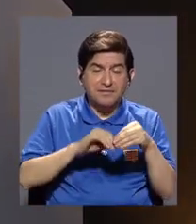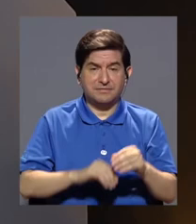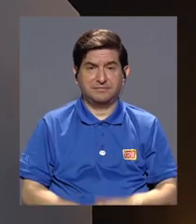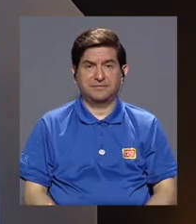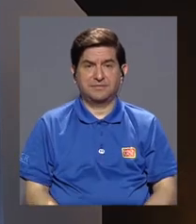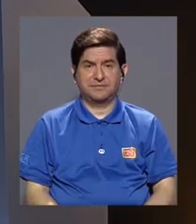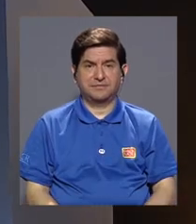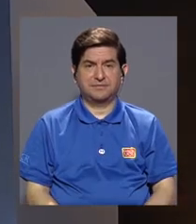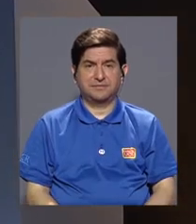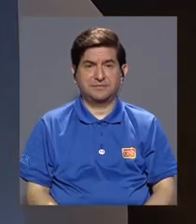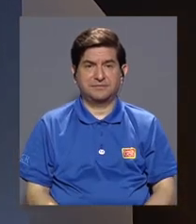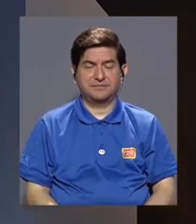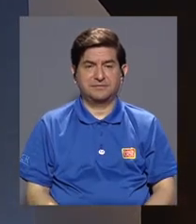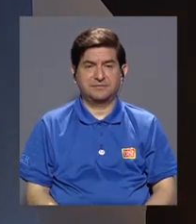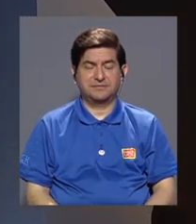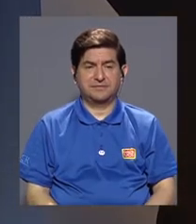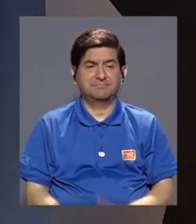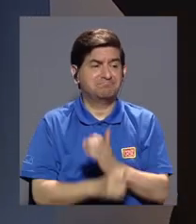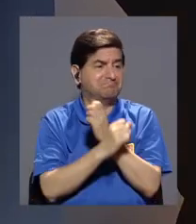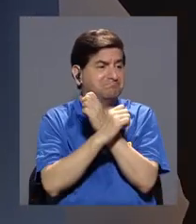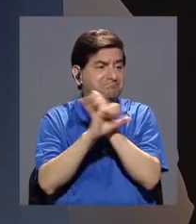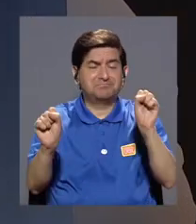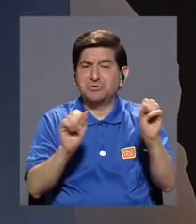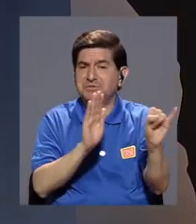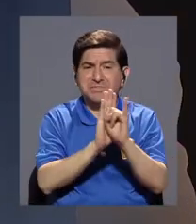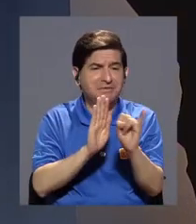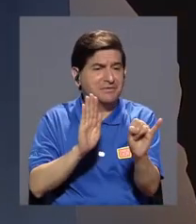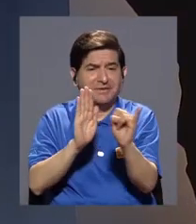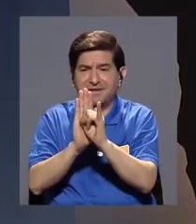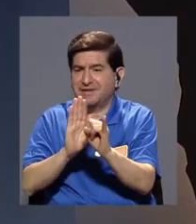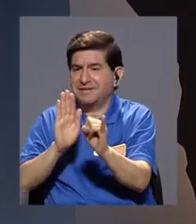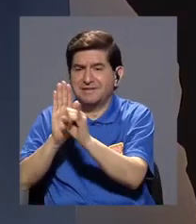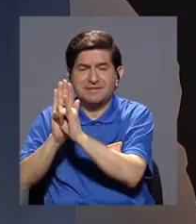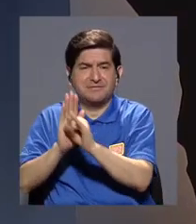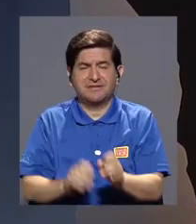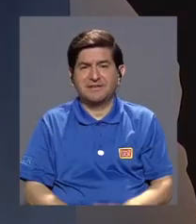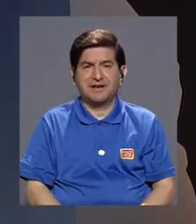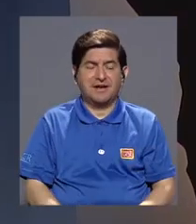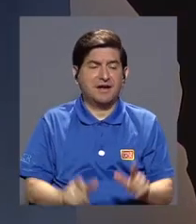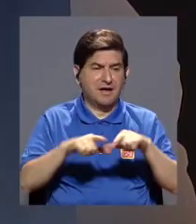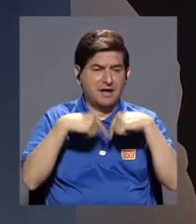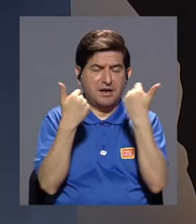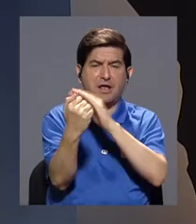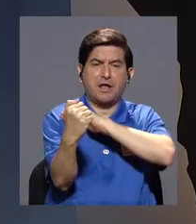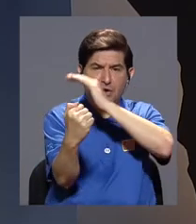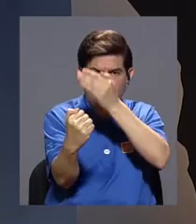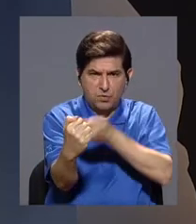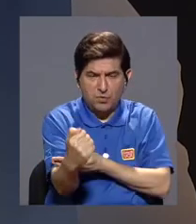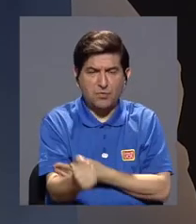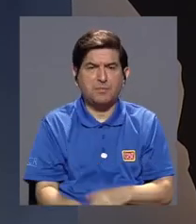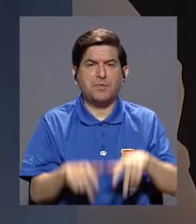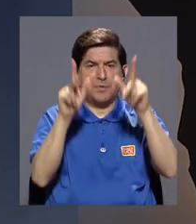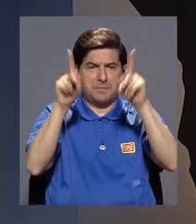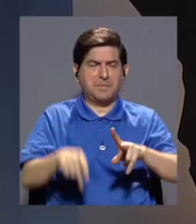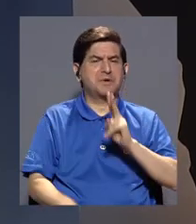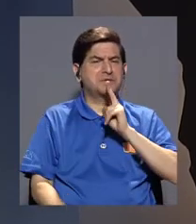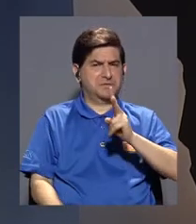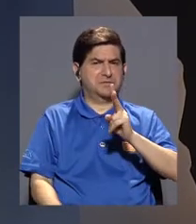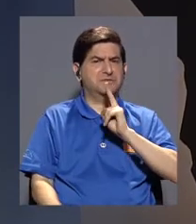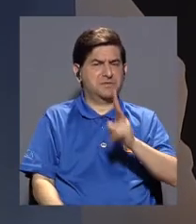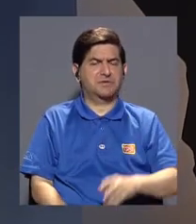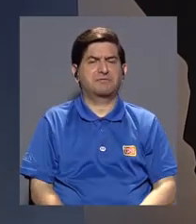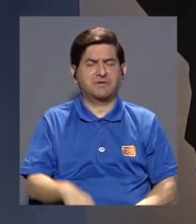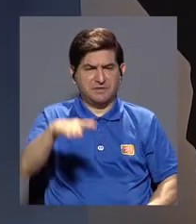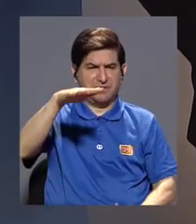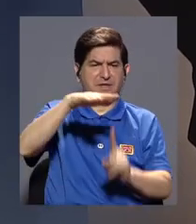suma a eso la imposibilidad de identificar en los grupos de poder alguien que